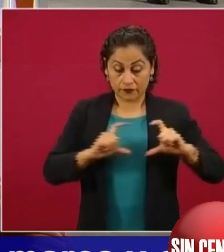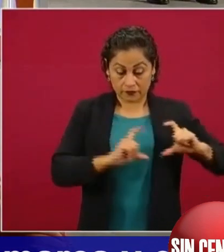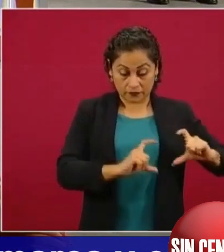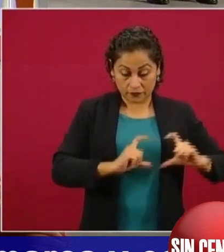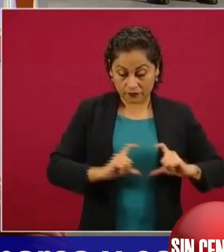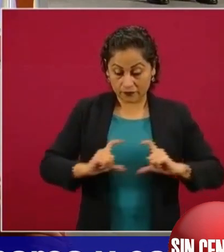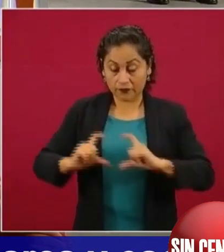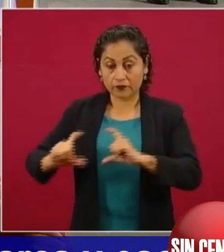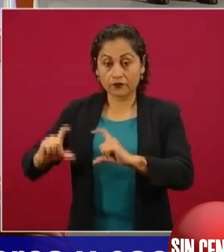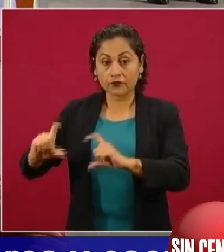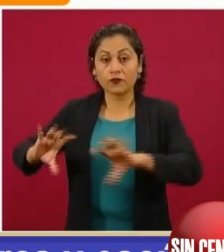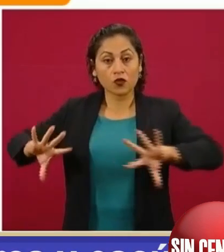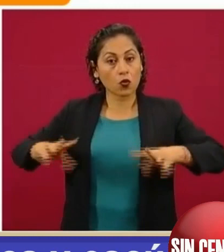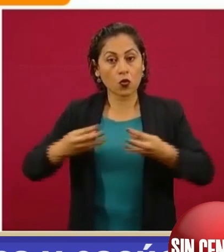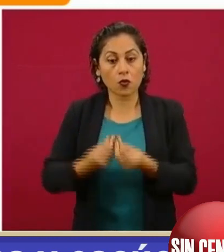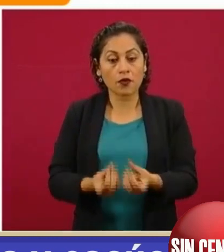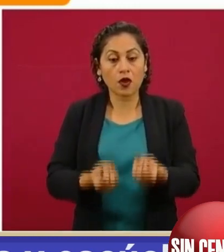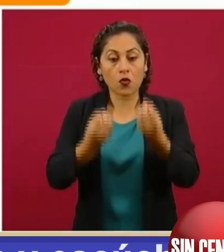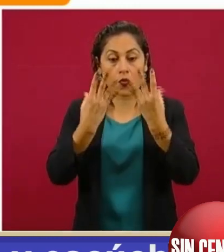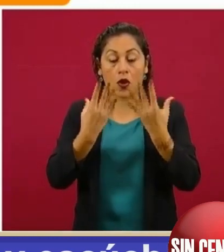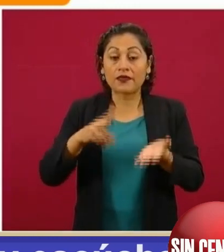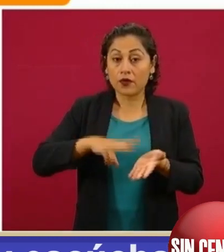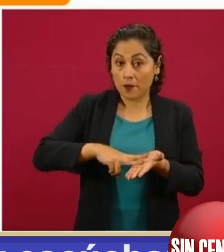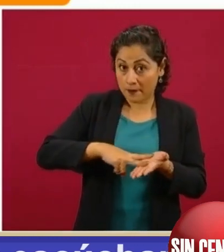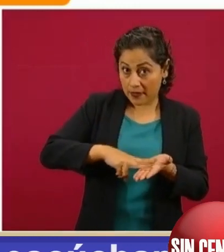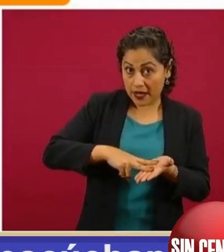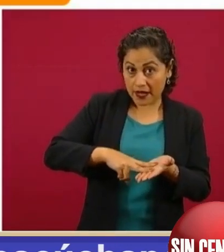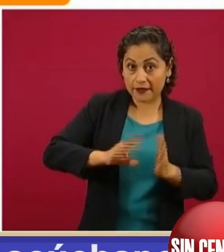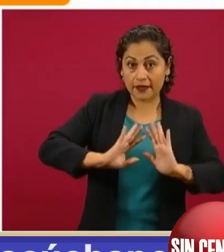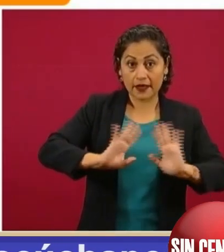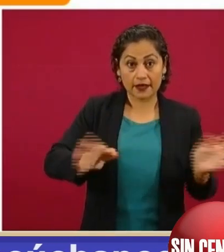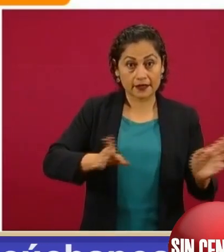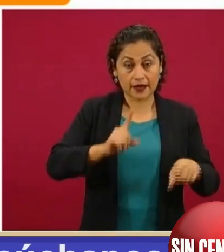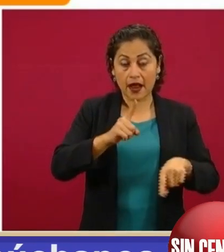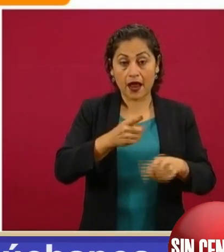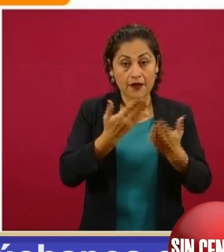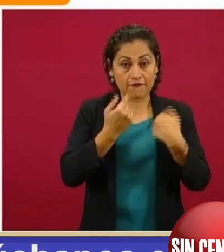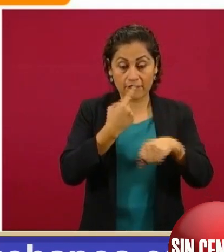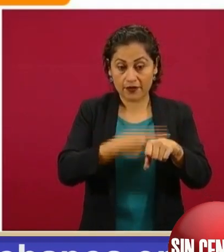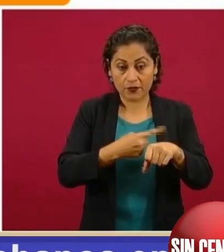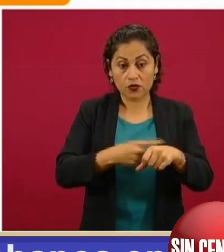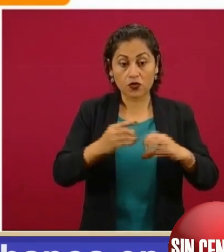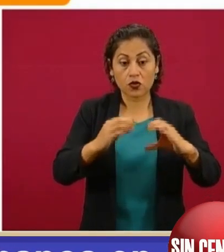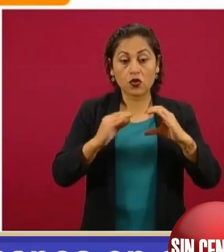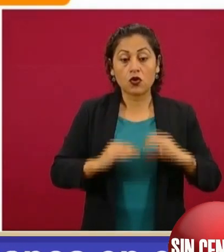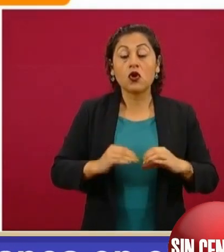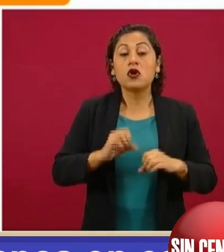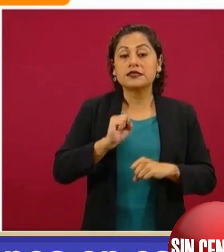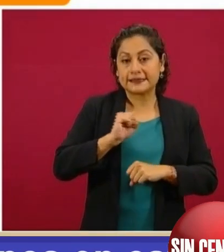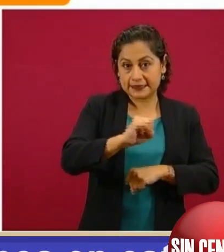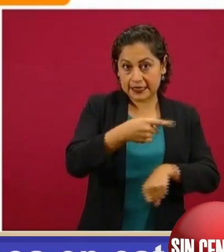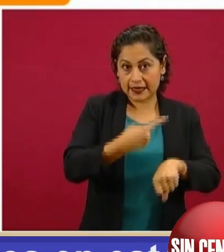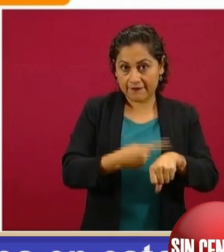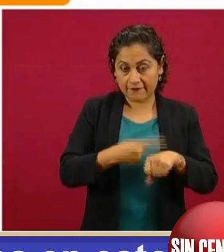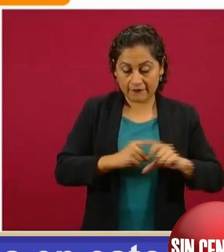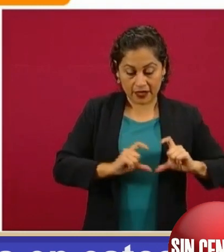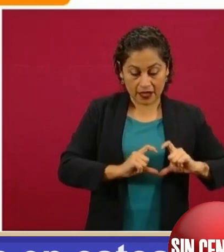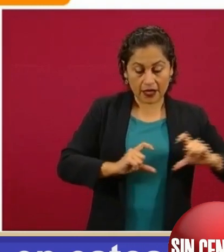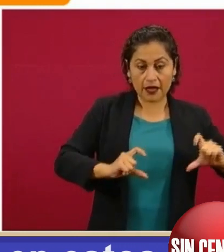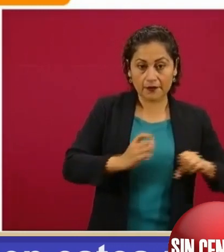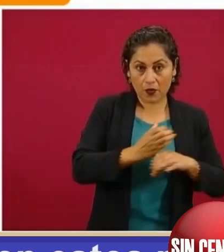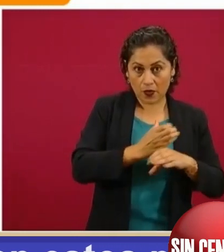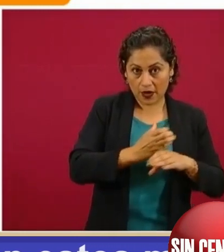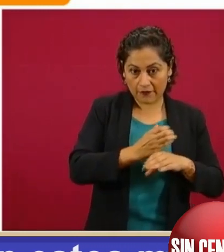fueron descartados que están en verde, aquellos que fueron confirmados con el virus SARS-CoV-2 que están en el color ocre, la parte baja de las